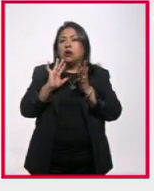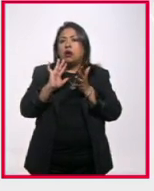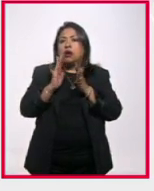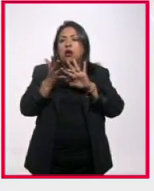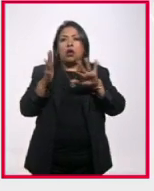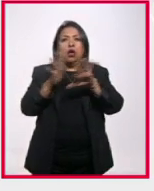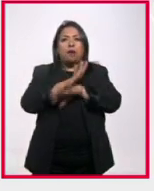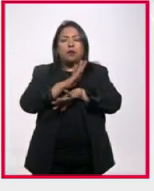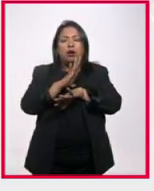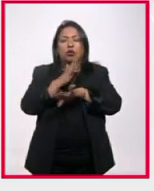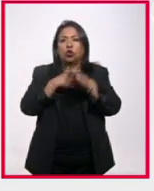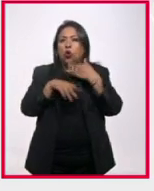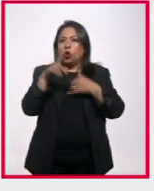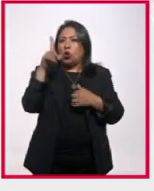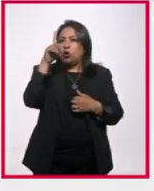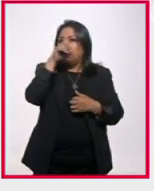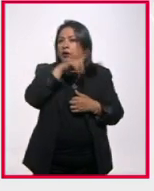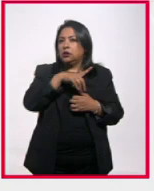todo se vuelve complicado.